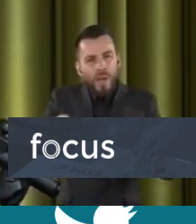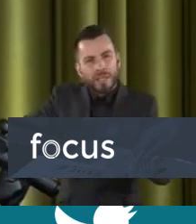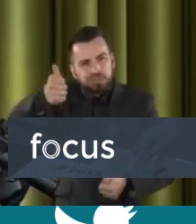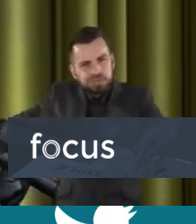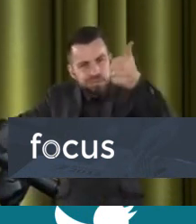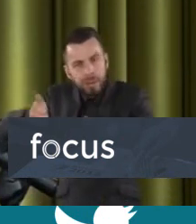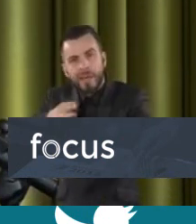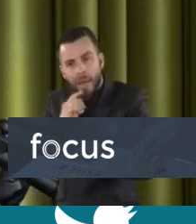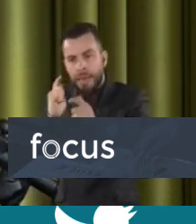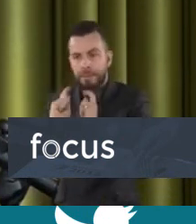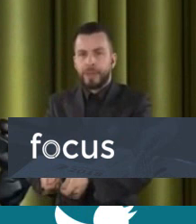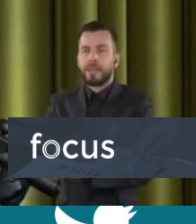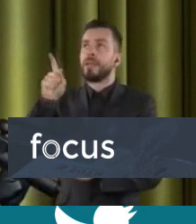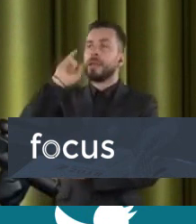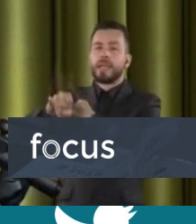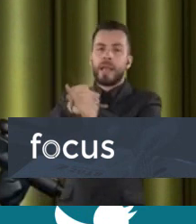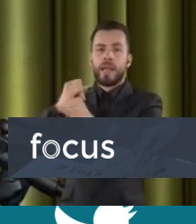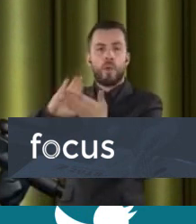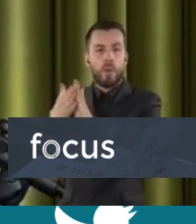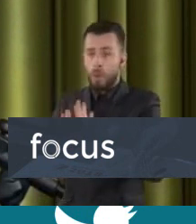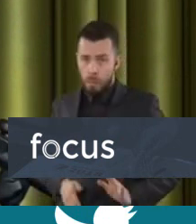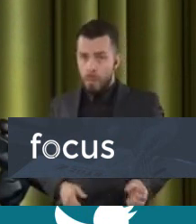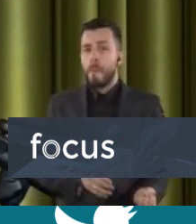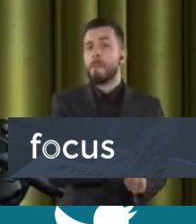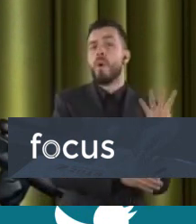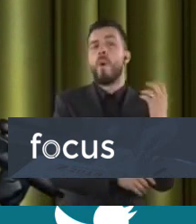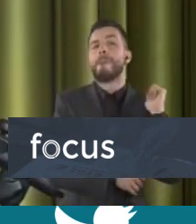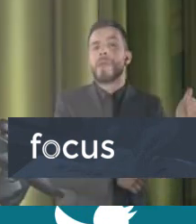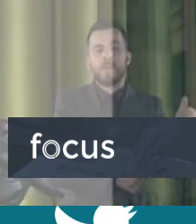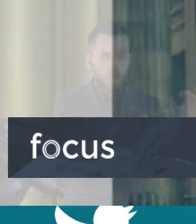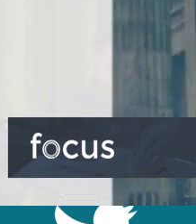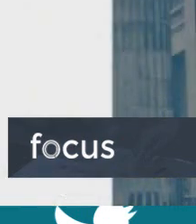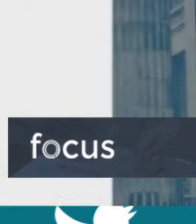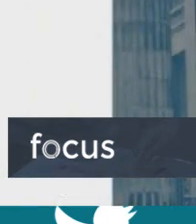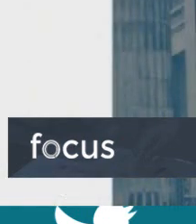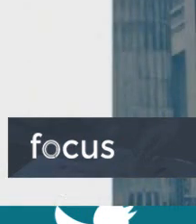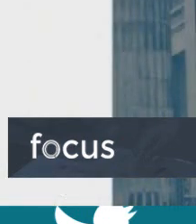los impone la comunidad internacional. Aquí fue creado por las mismas partes.